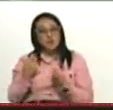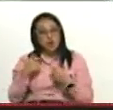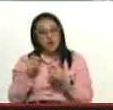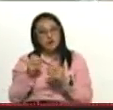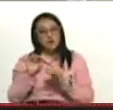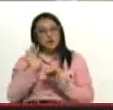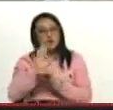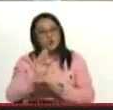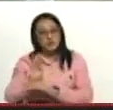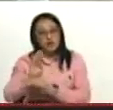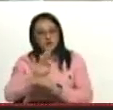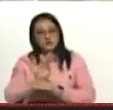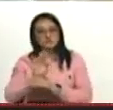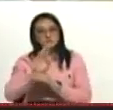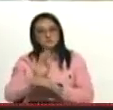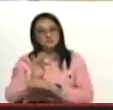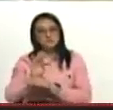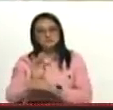intentamos criar